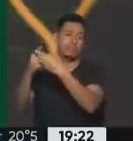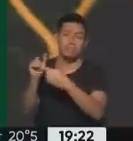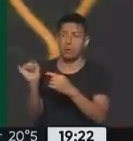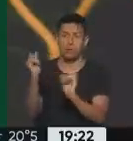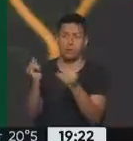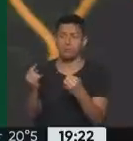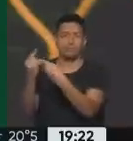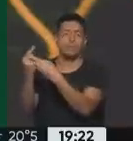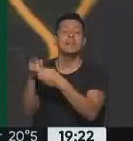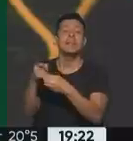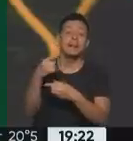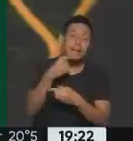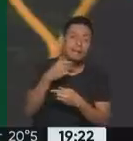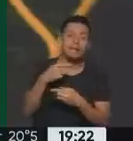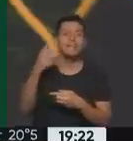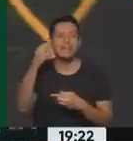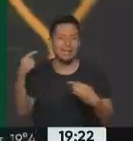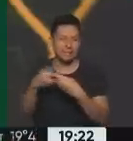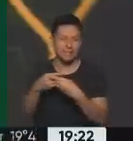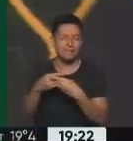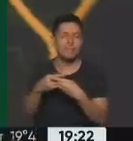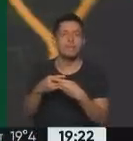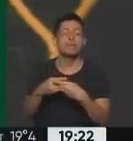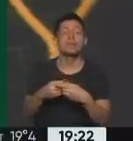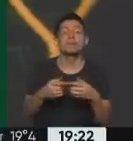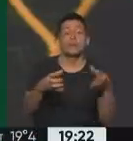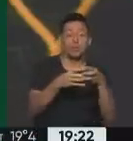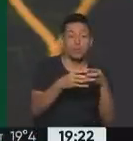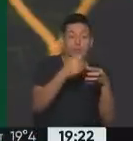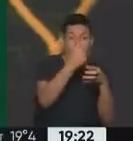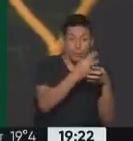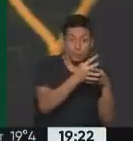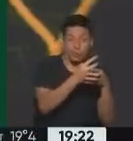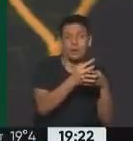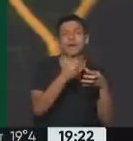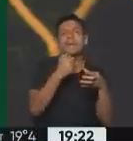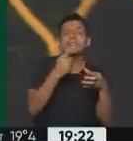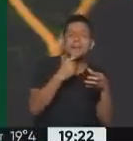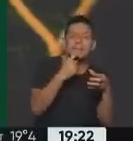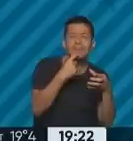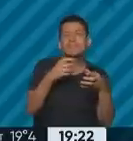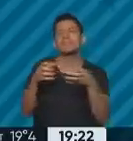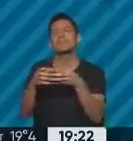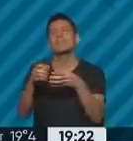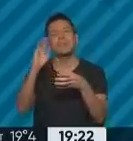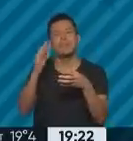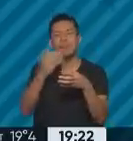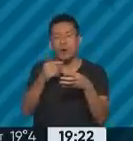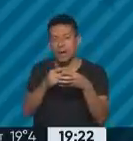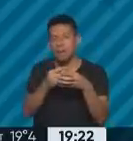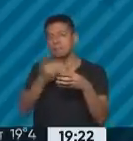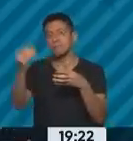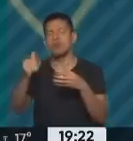la tabla, y River enfrentando a Tigre. Los que fueron primeros y segundos en su grupo, como Racing y River en uno y Estudiantes y Boca en el otro, juegan de